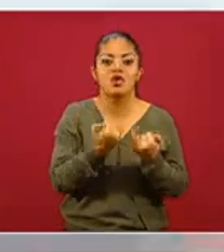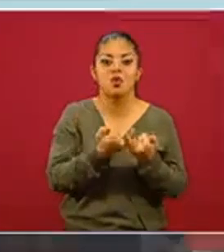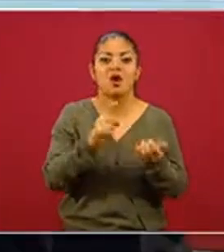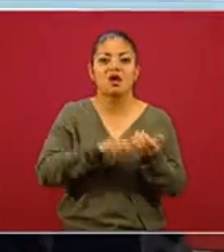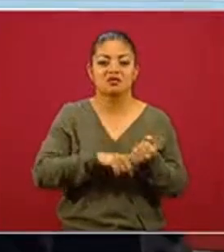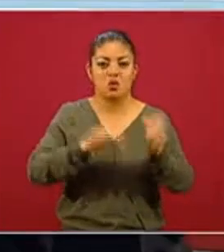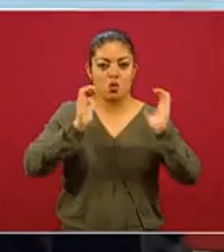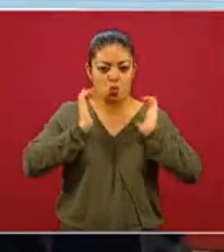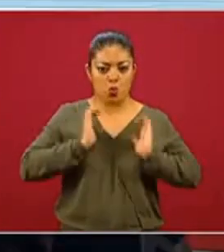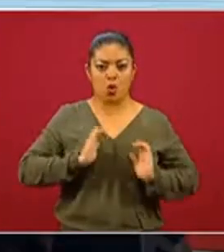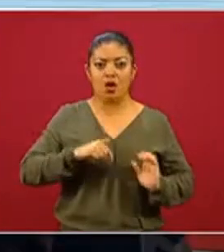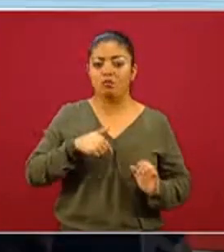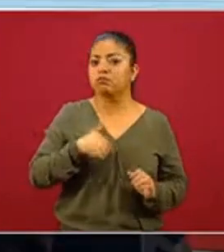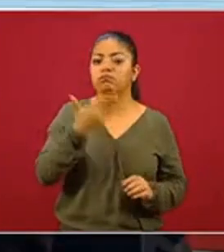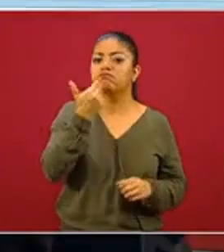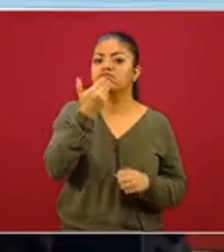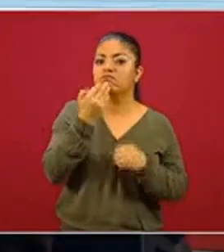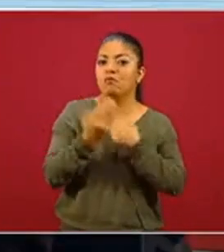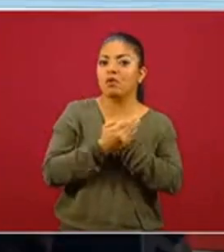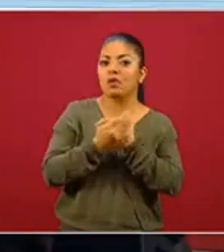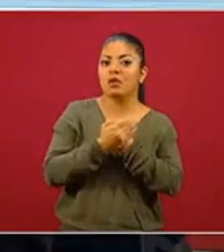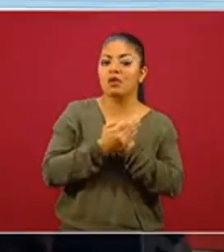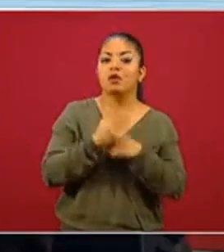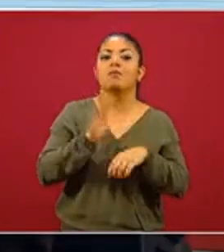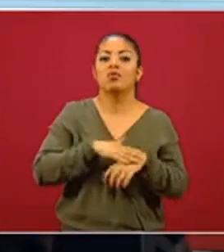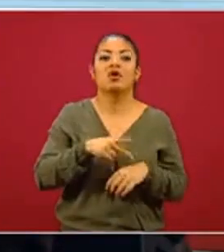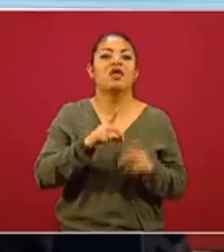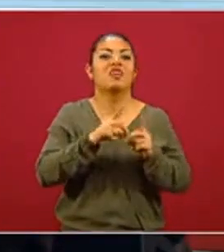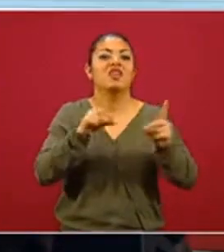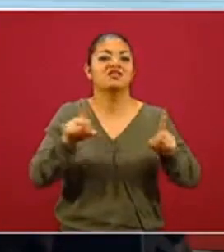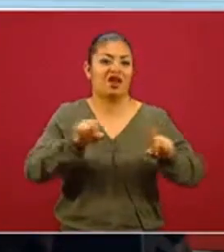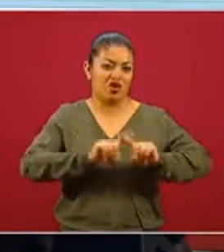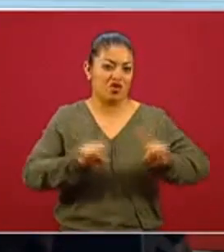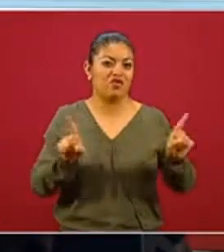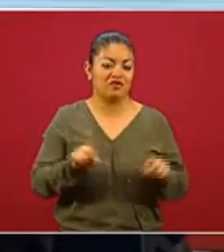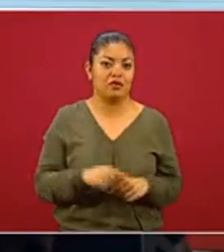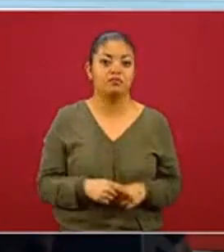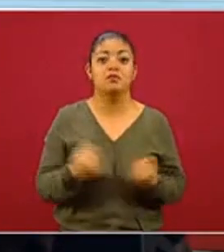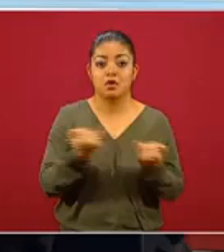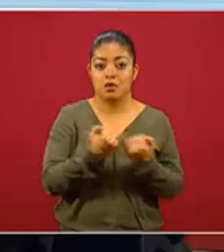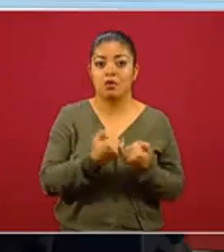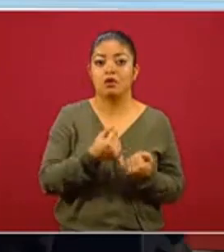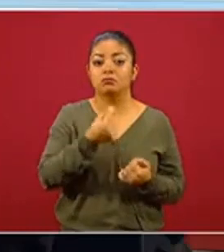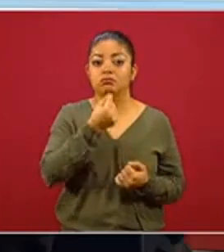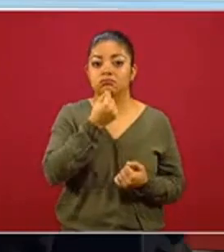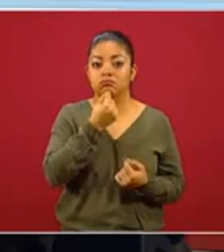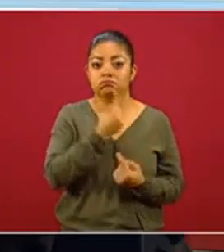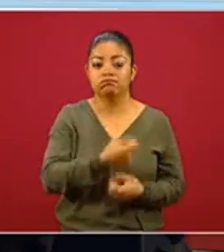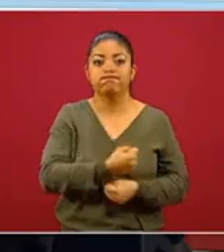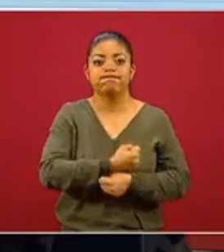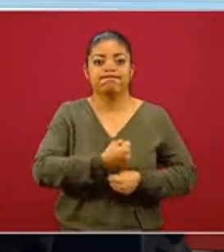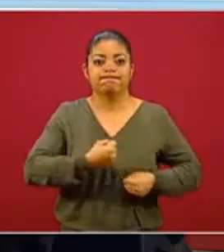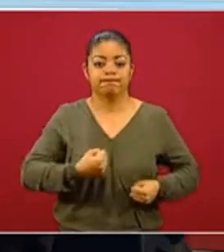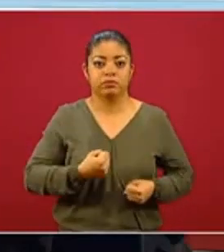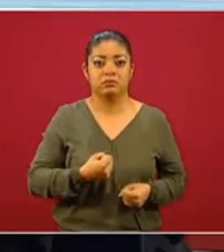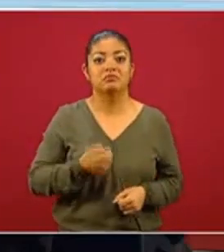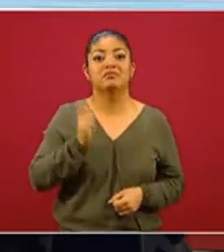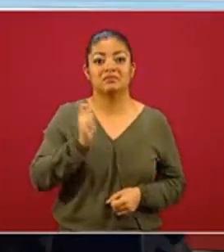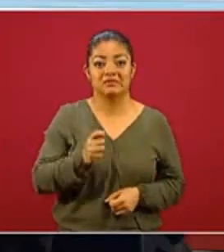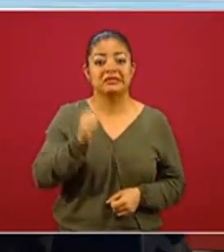órganos porque no se forman adecuadamente. Obesidad. Mucho se ha mencionado la